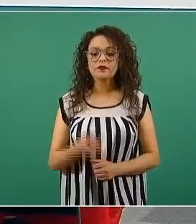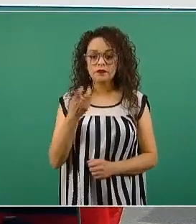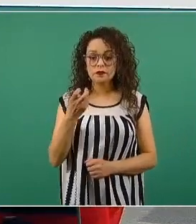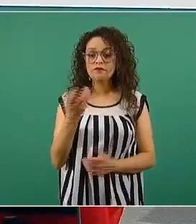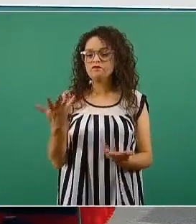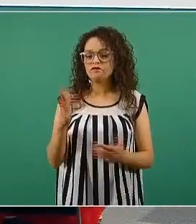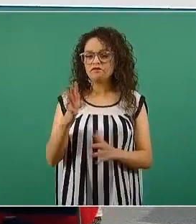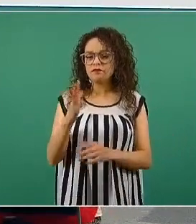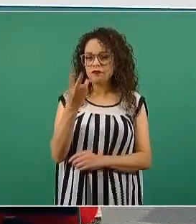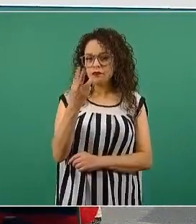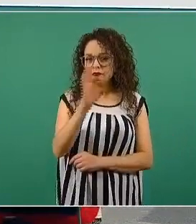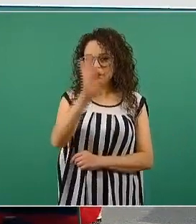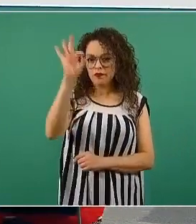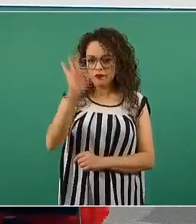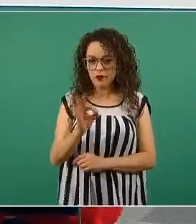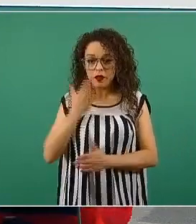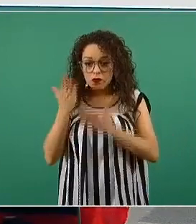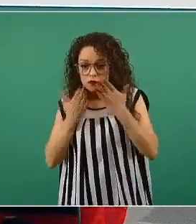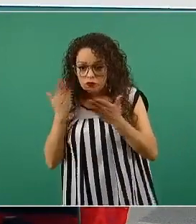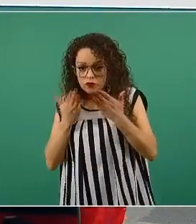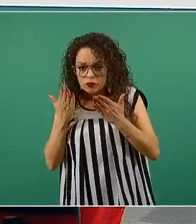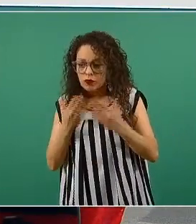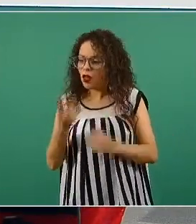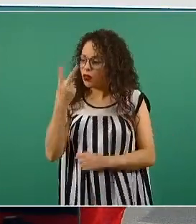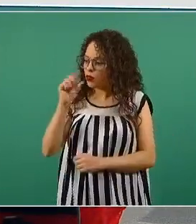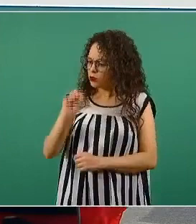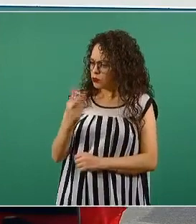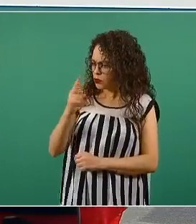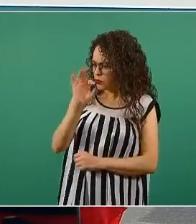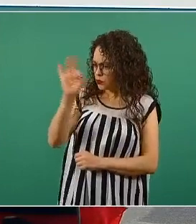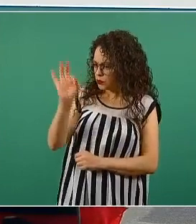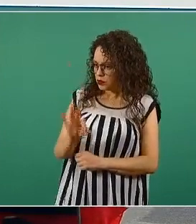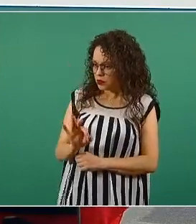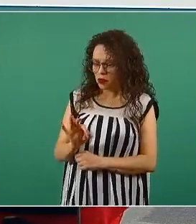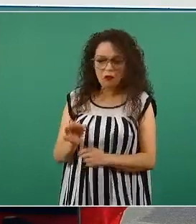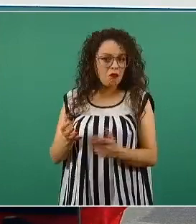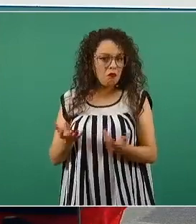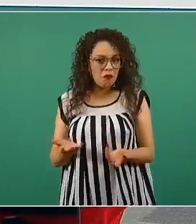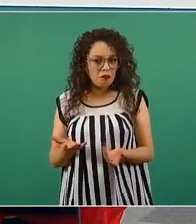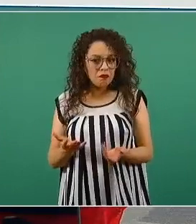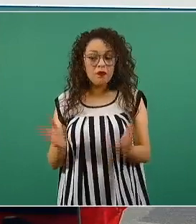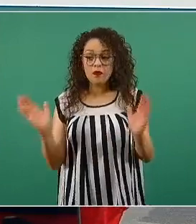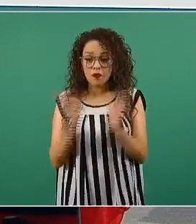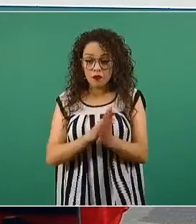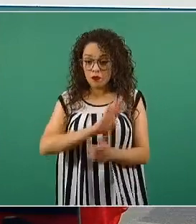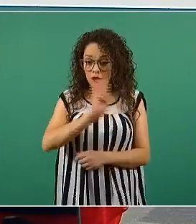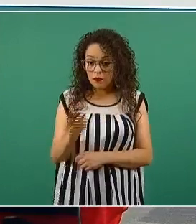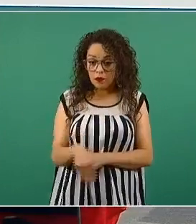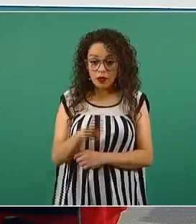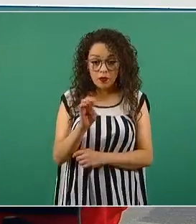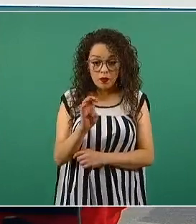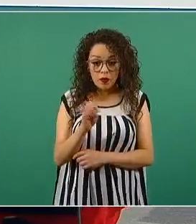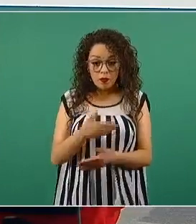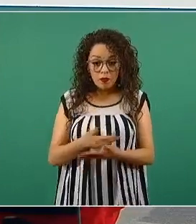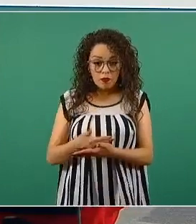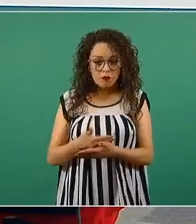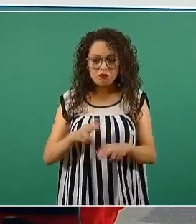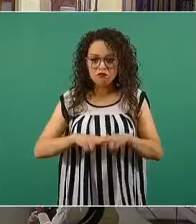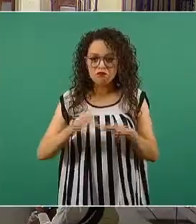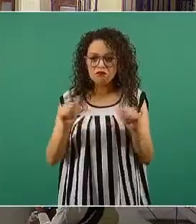3%, en el estudio fue 2.2%. Y muerte del bebé, prácticamente pues no hubo ningún